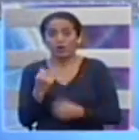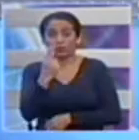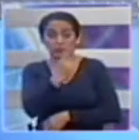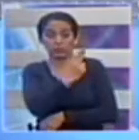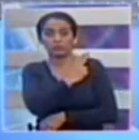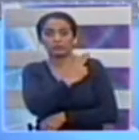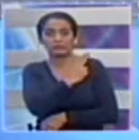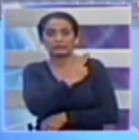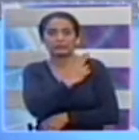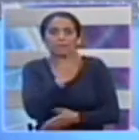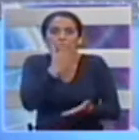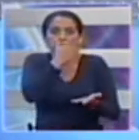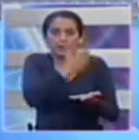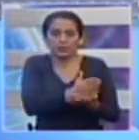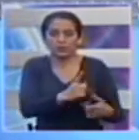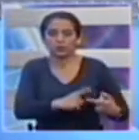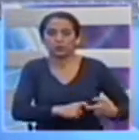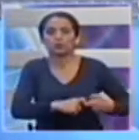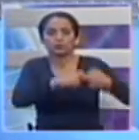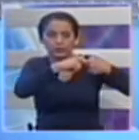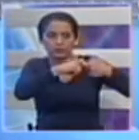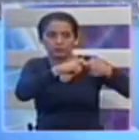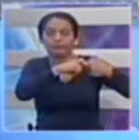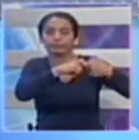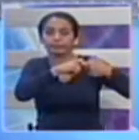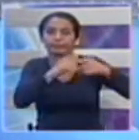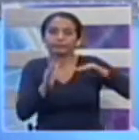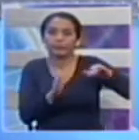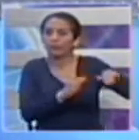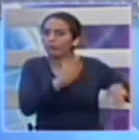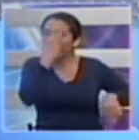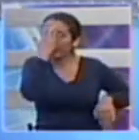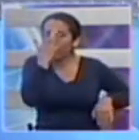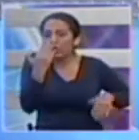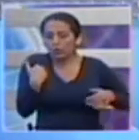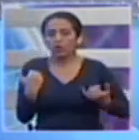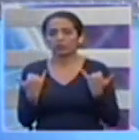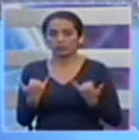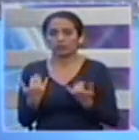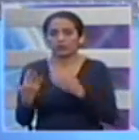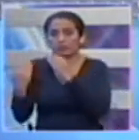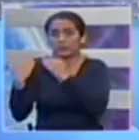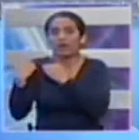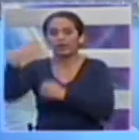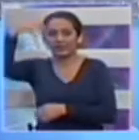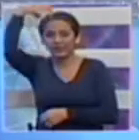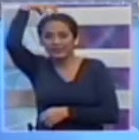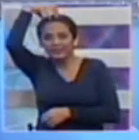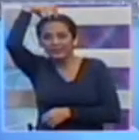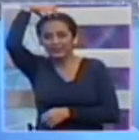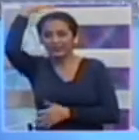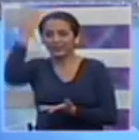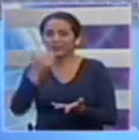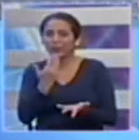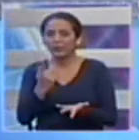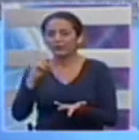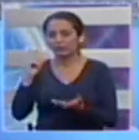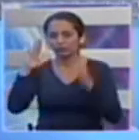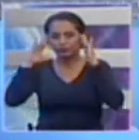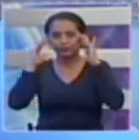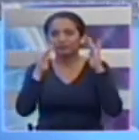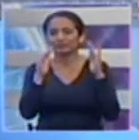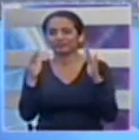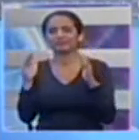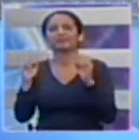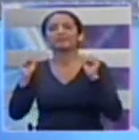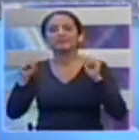de lleno a esto, yo creo que implica mucho, es una responsabilidad muy grande, así es que yo discrepo completamente, yo creo